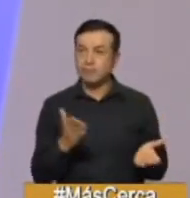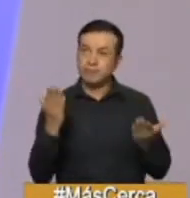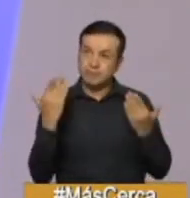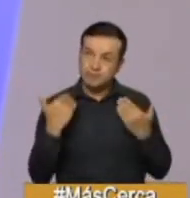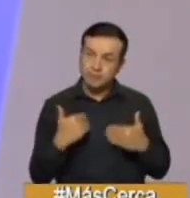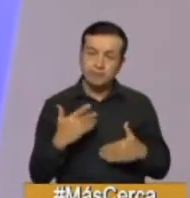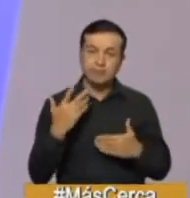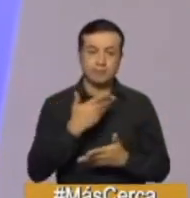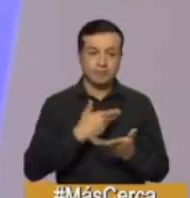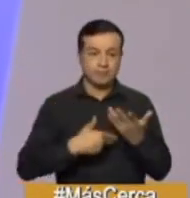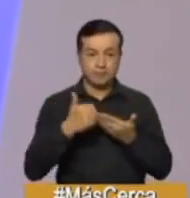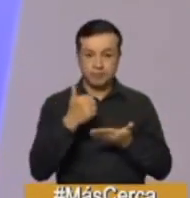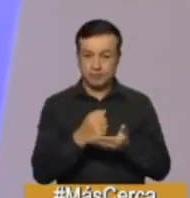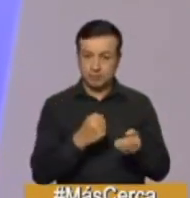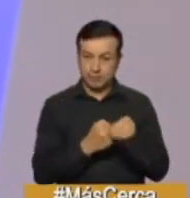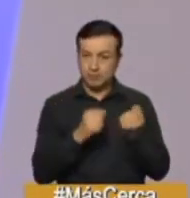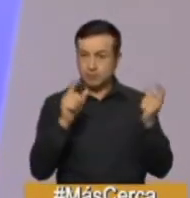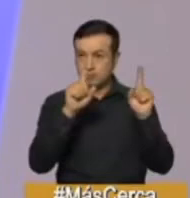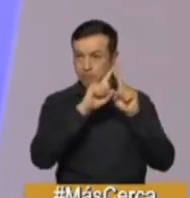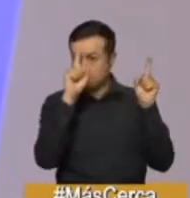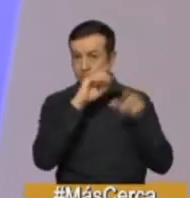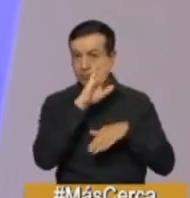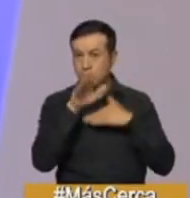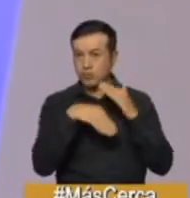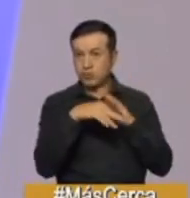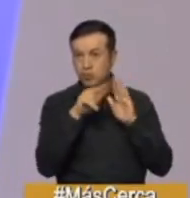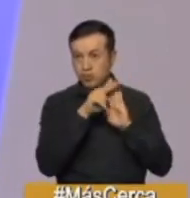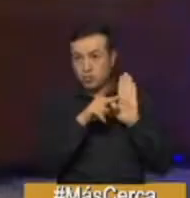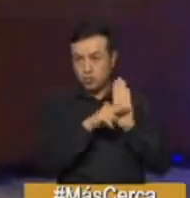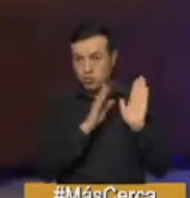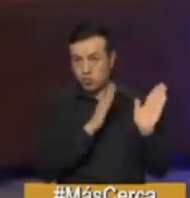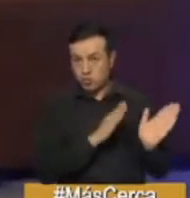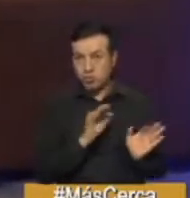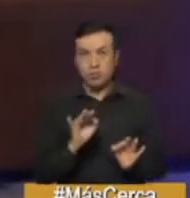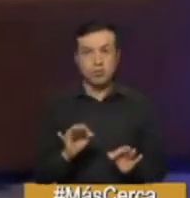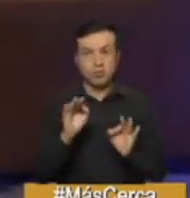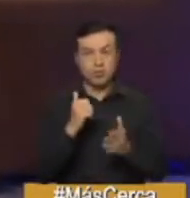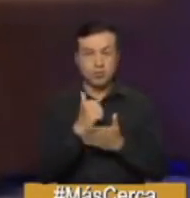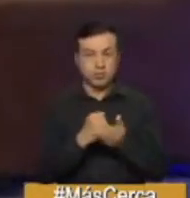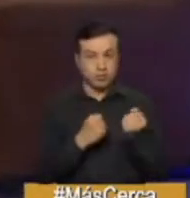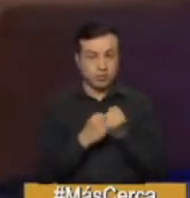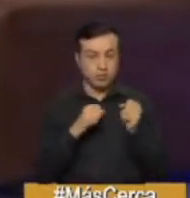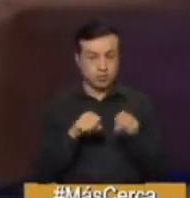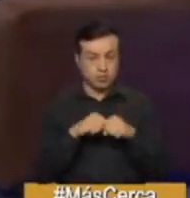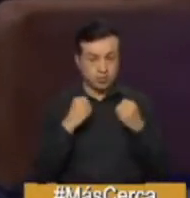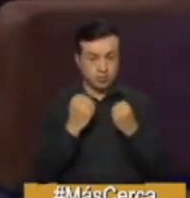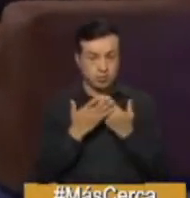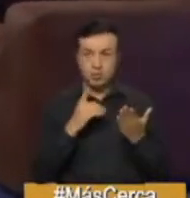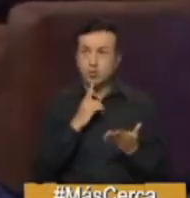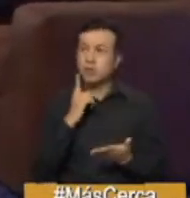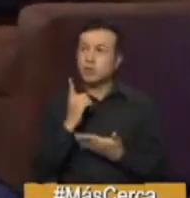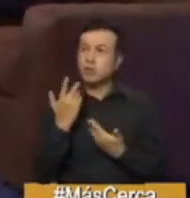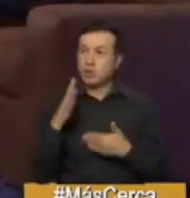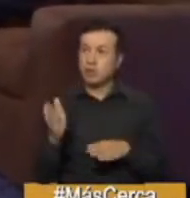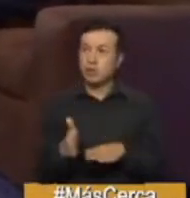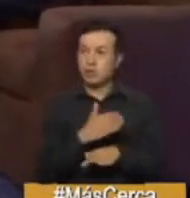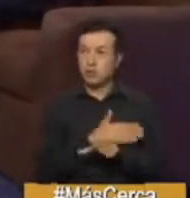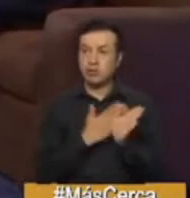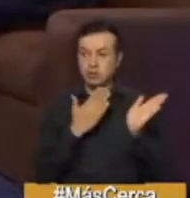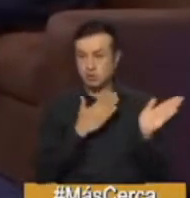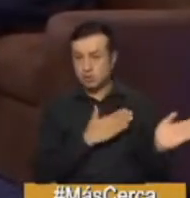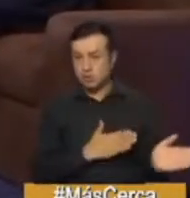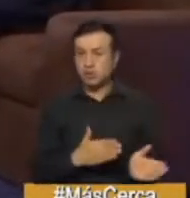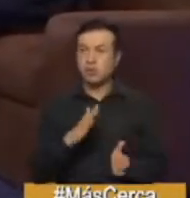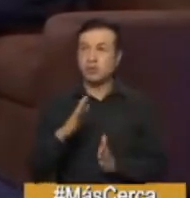esto redunda en beneficio también de la empresa al tener todos sus papeles en regla y en beneficio de la sociedad es correcto ustedes vieron el reportaje que un